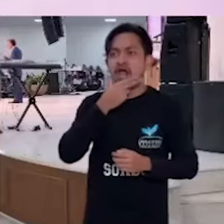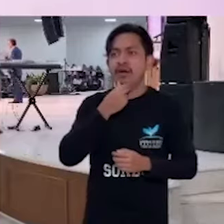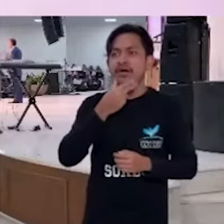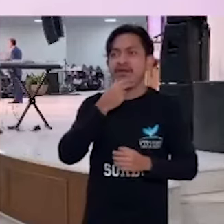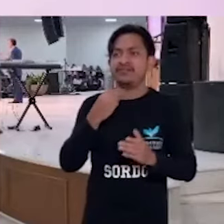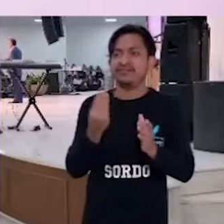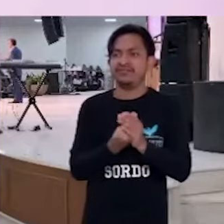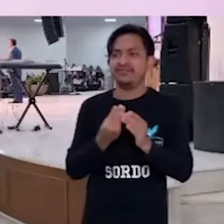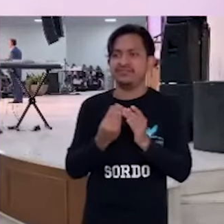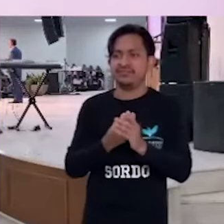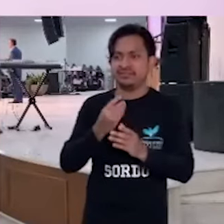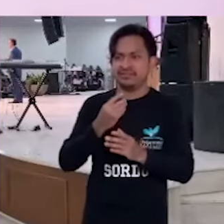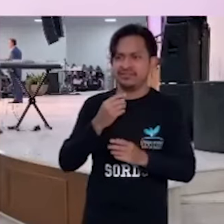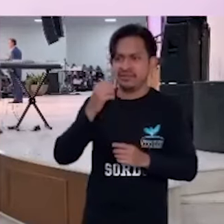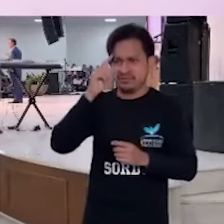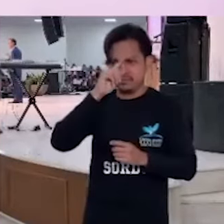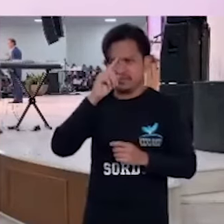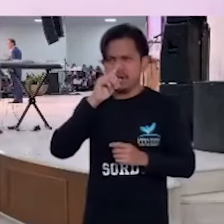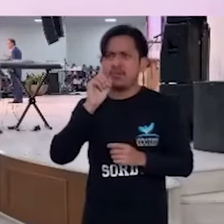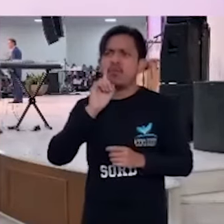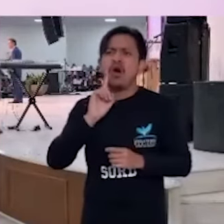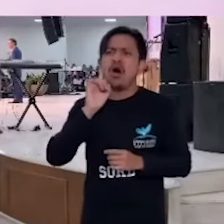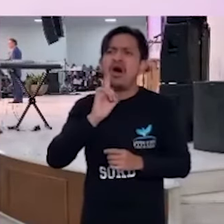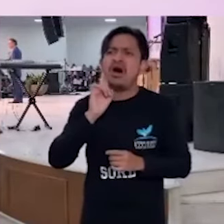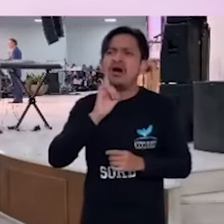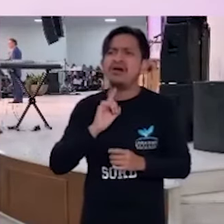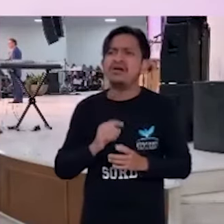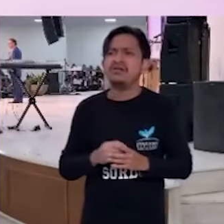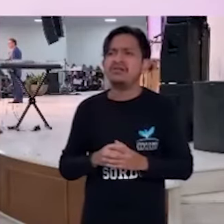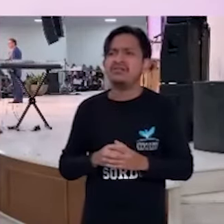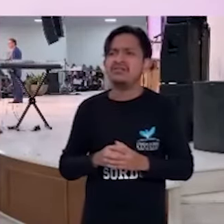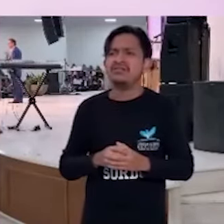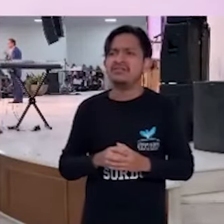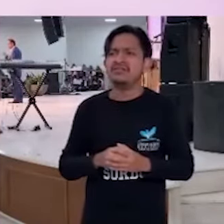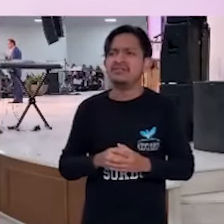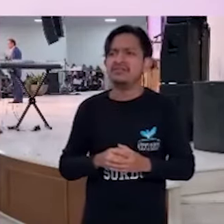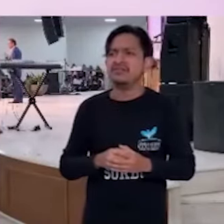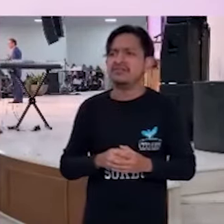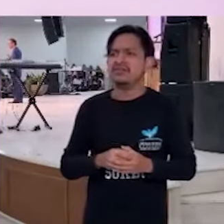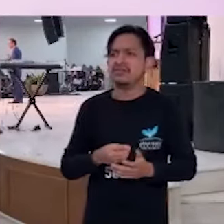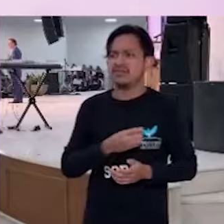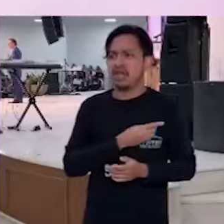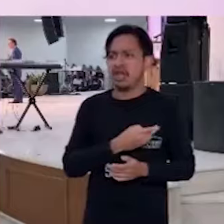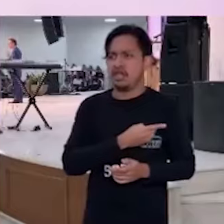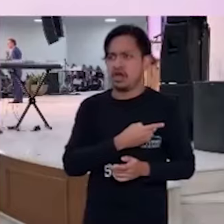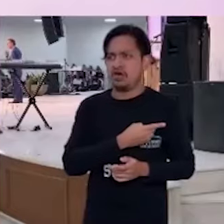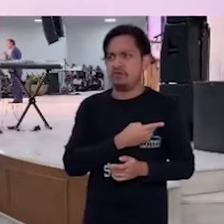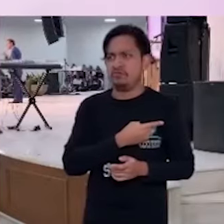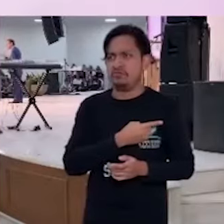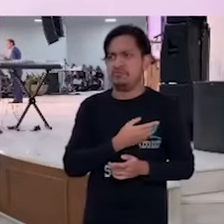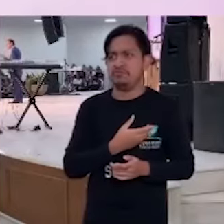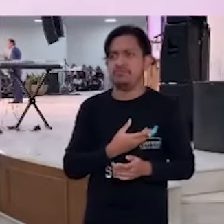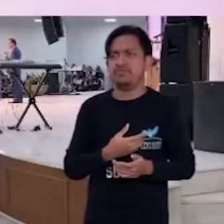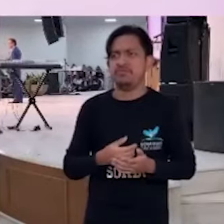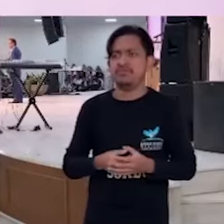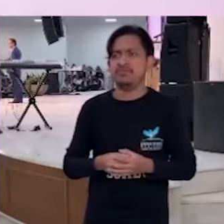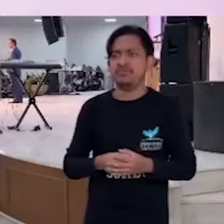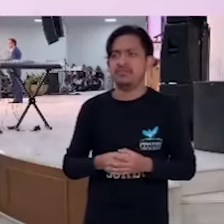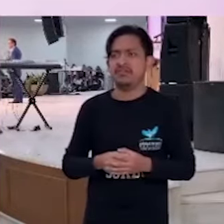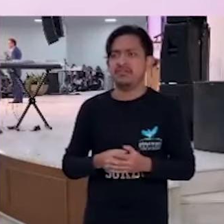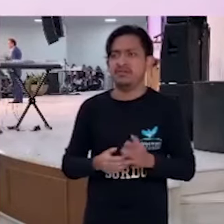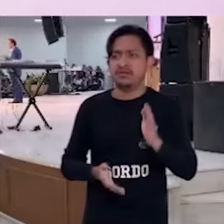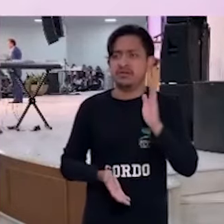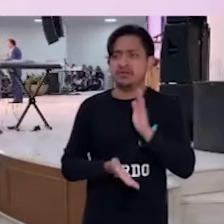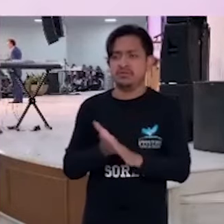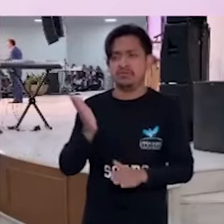con mujeres en privado sin que tu esposa lo haya sabido, sin que se lo hayas platicado,